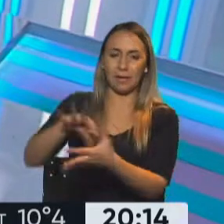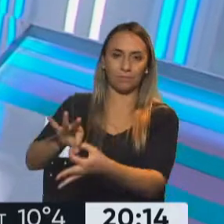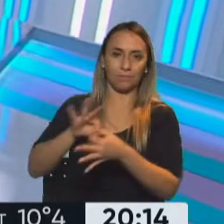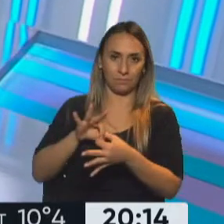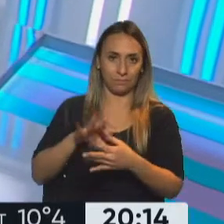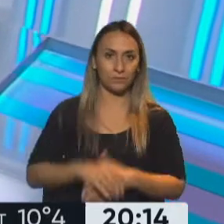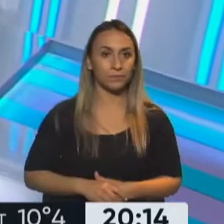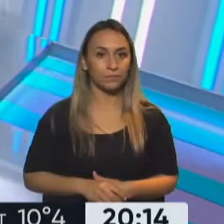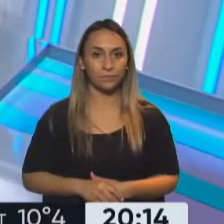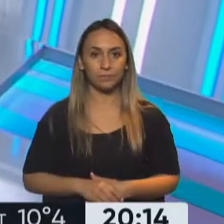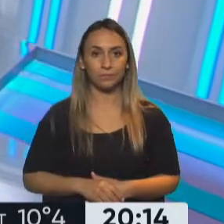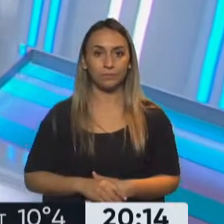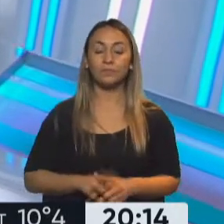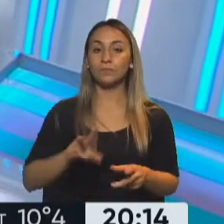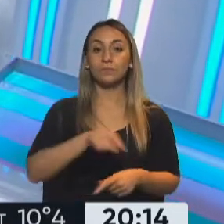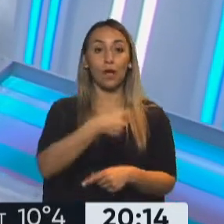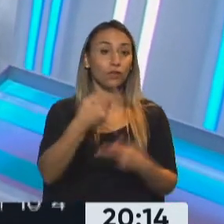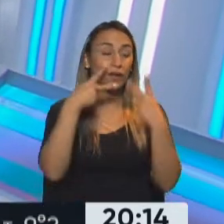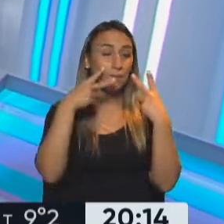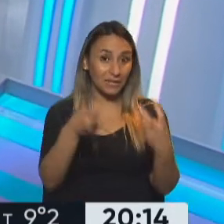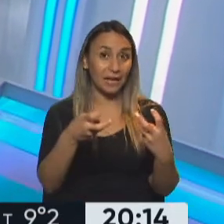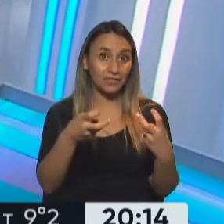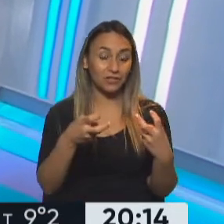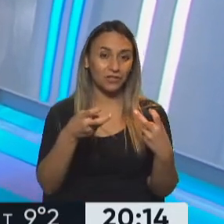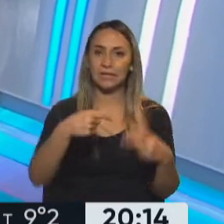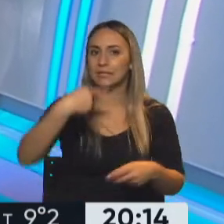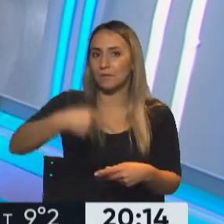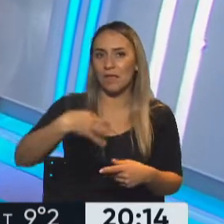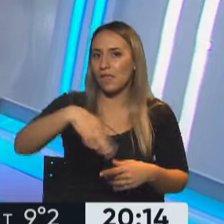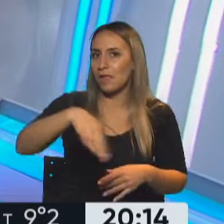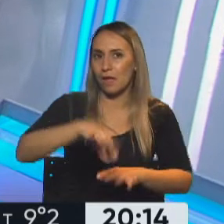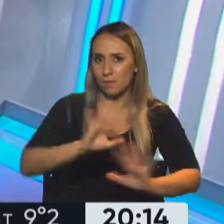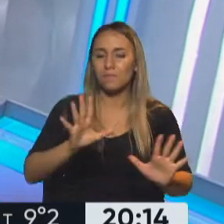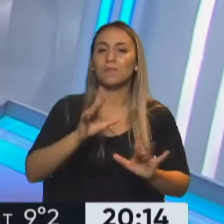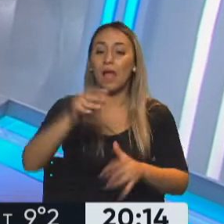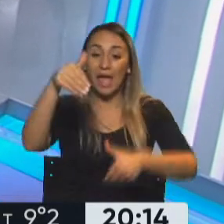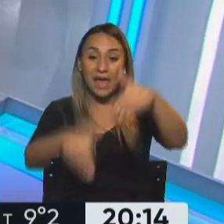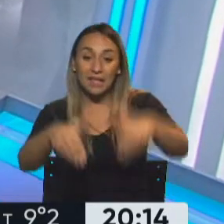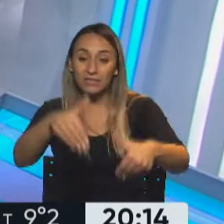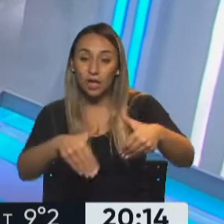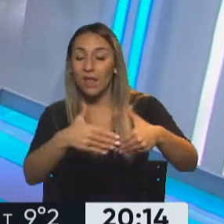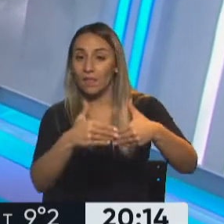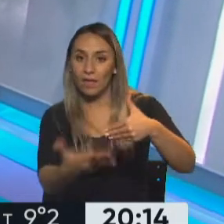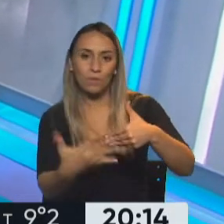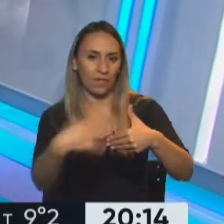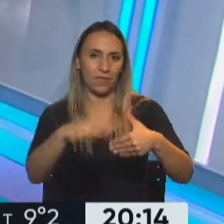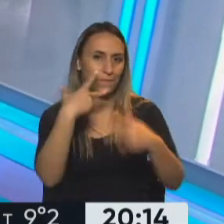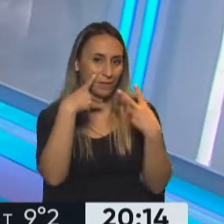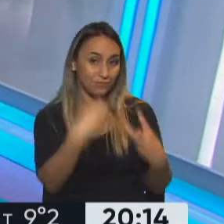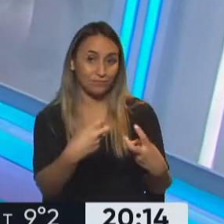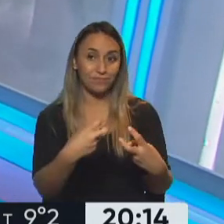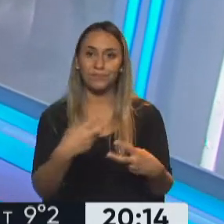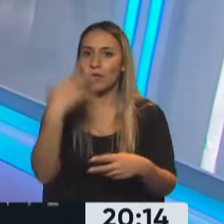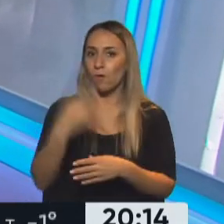vamos a la investigación en este caso una que siempre debe realizarse después de cualquier acto eleccionario y está relacionado con la época